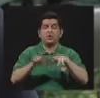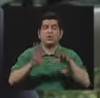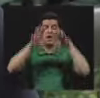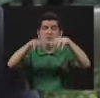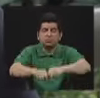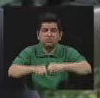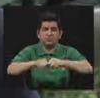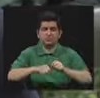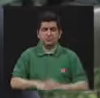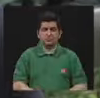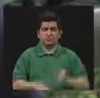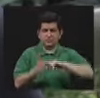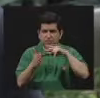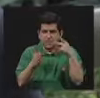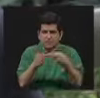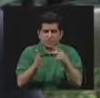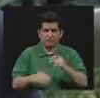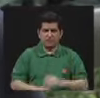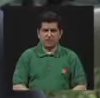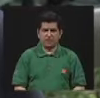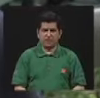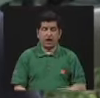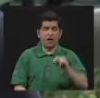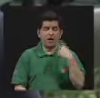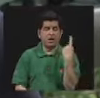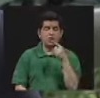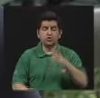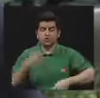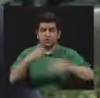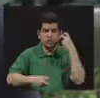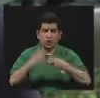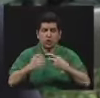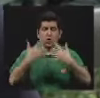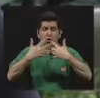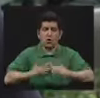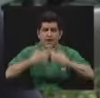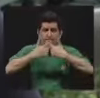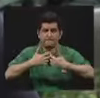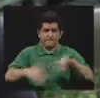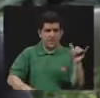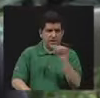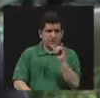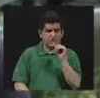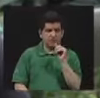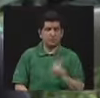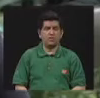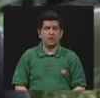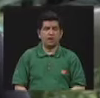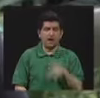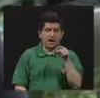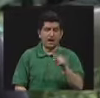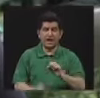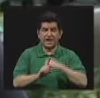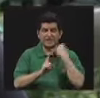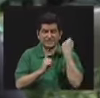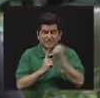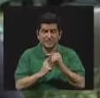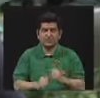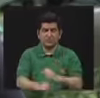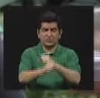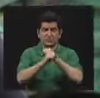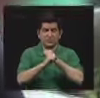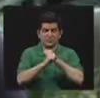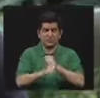propiedades. Y eso supone no solamente la crisis para la empresa, sino como célula social, lo que significa